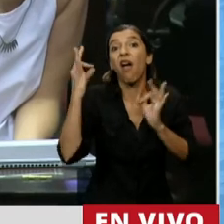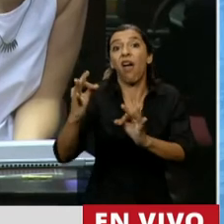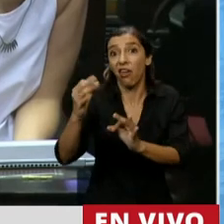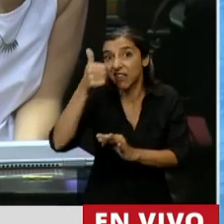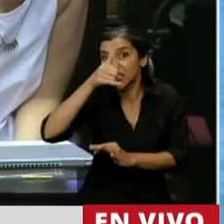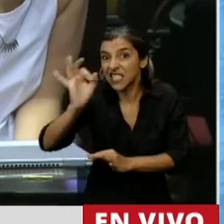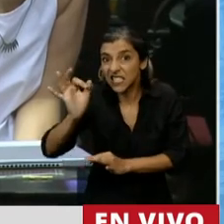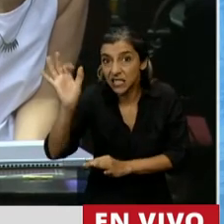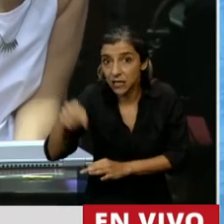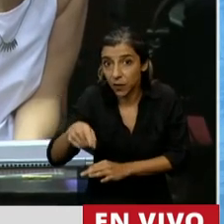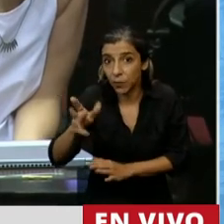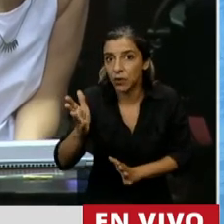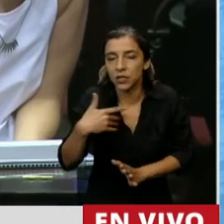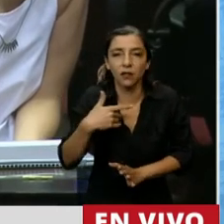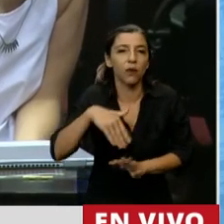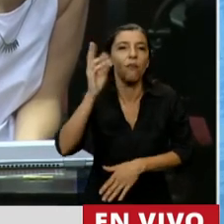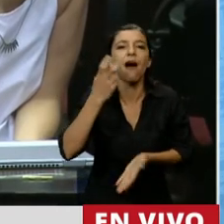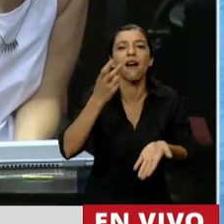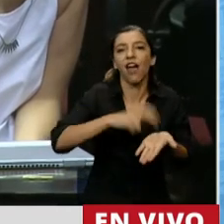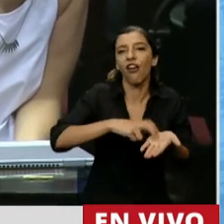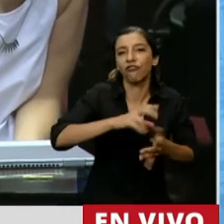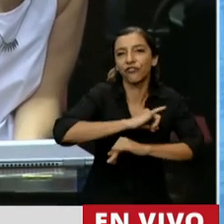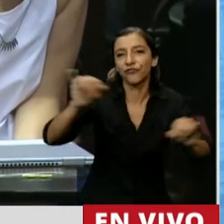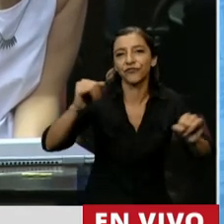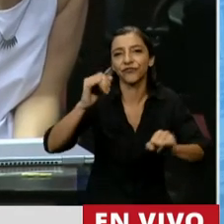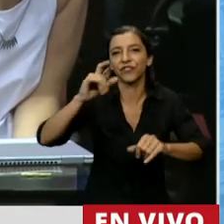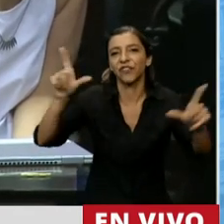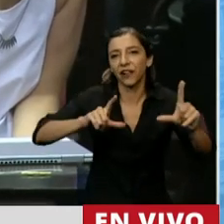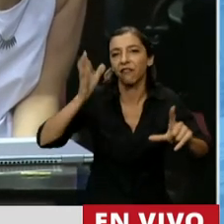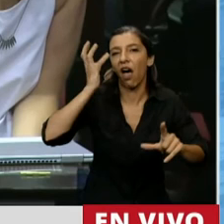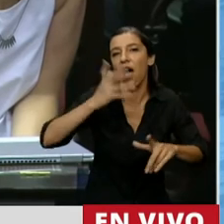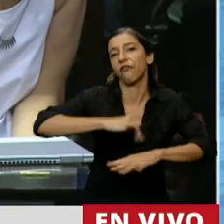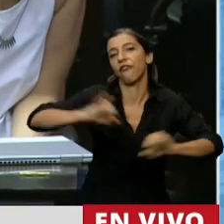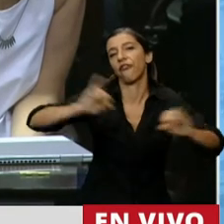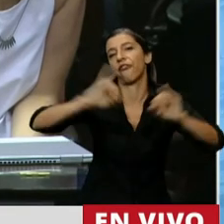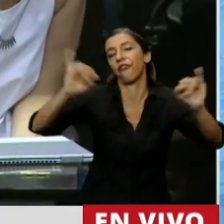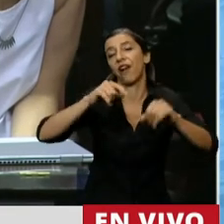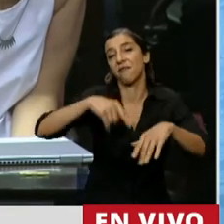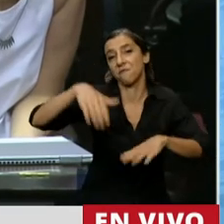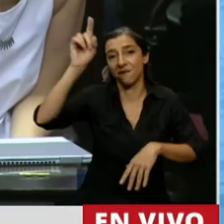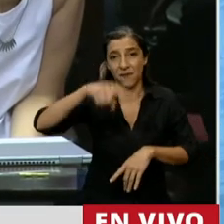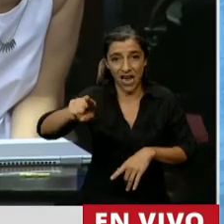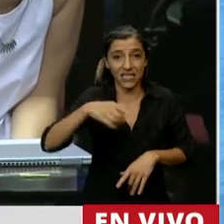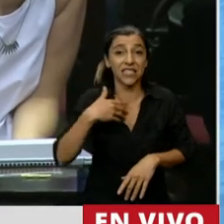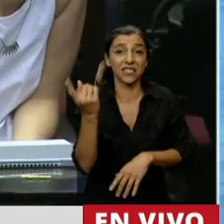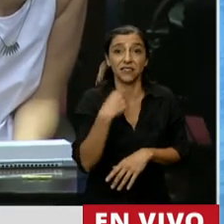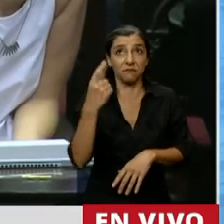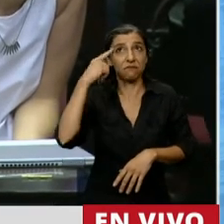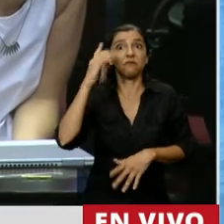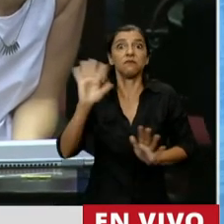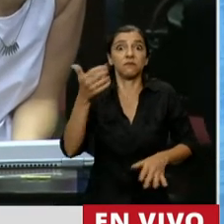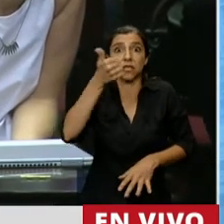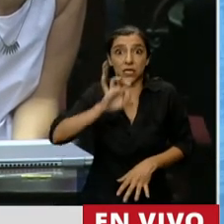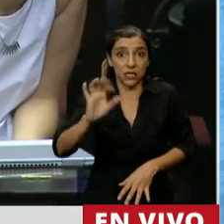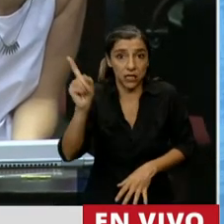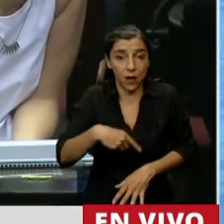esos son los que generalmente salen en los medios, y esos son los que hacen declaraciones, y esos son los que después se toman como referencia para